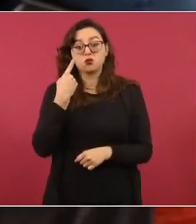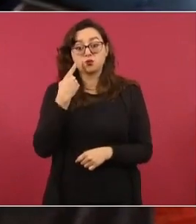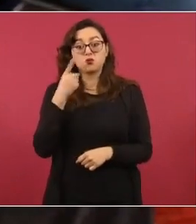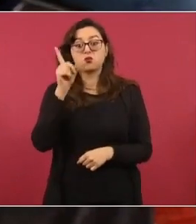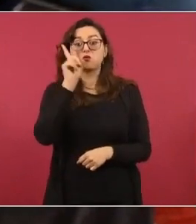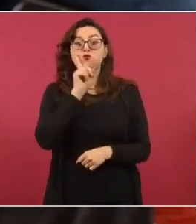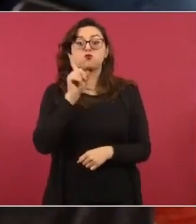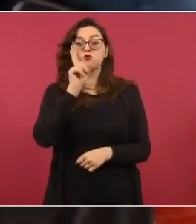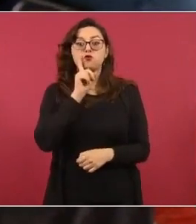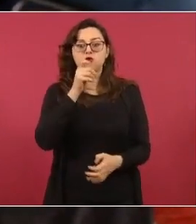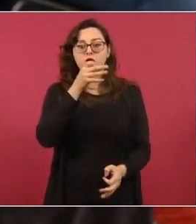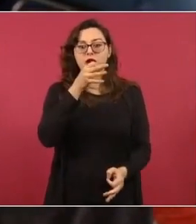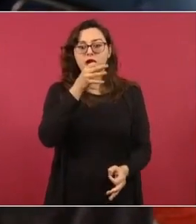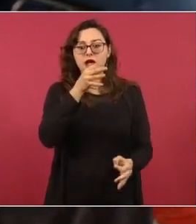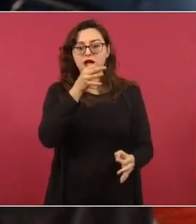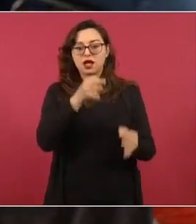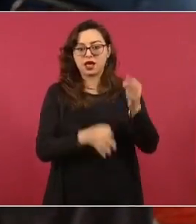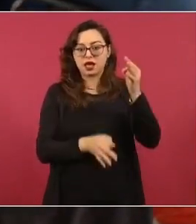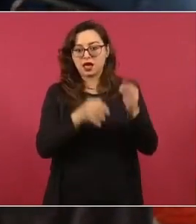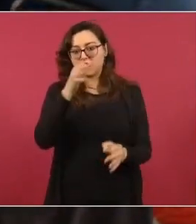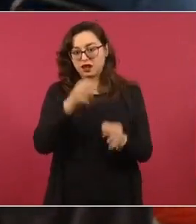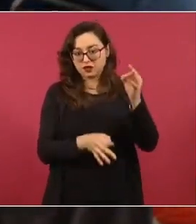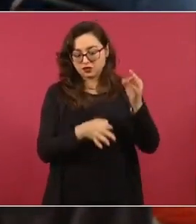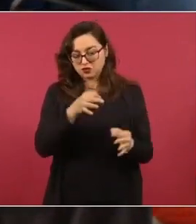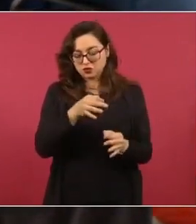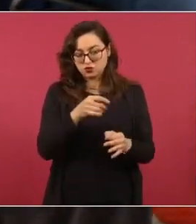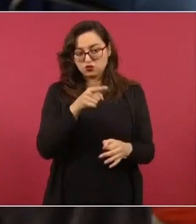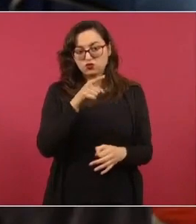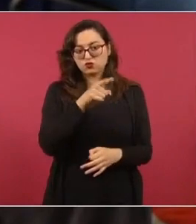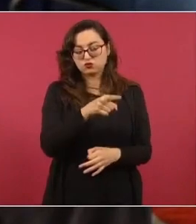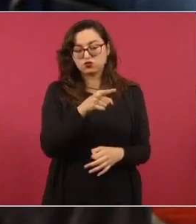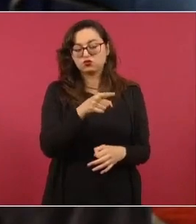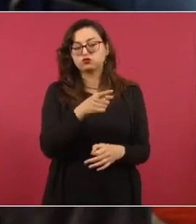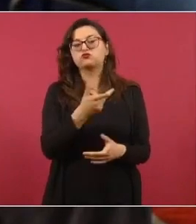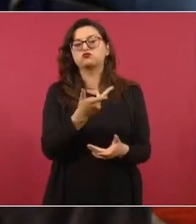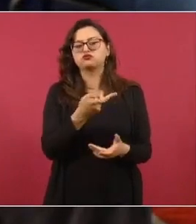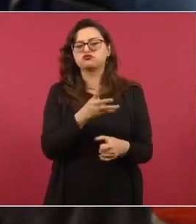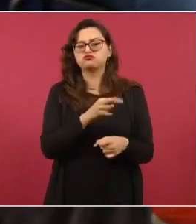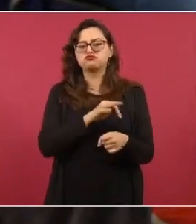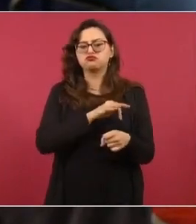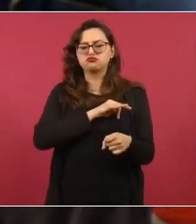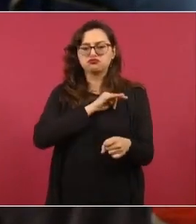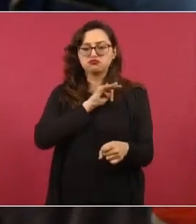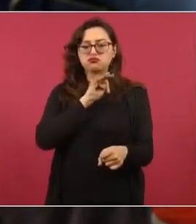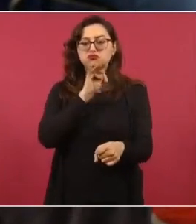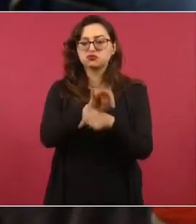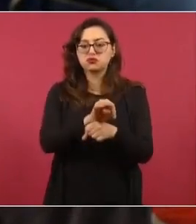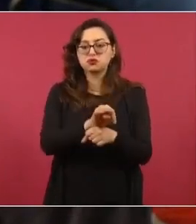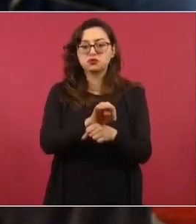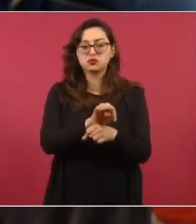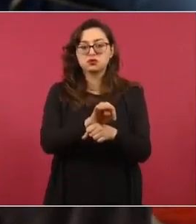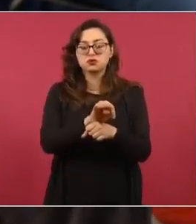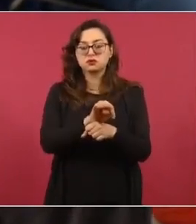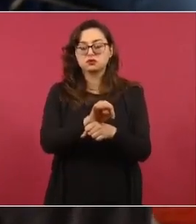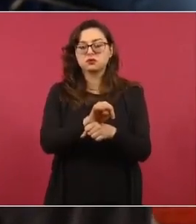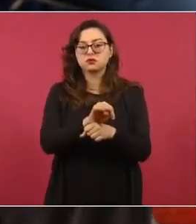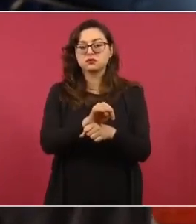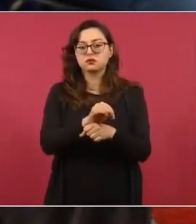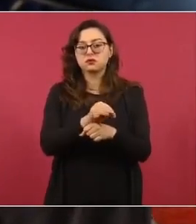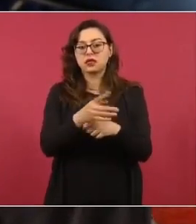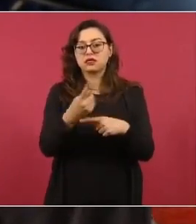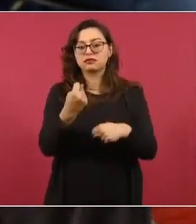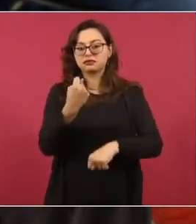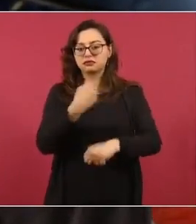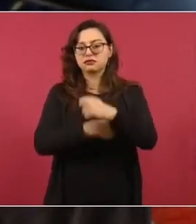juez segundo del Distrito de Nuevo León, le otorgó la suspensión a favor de la exhibición de